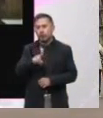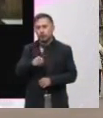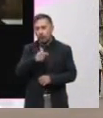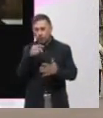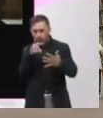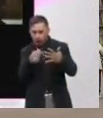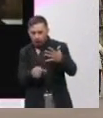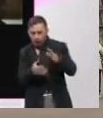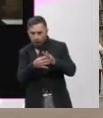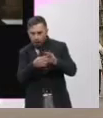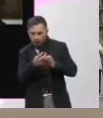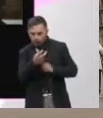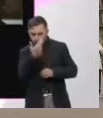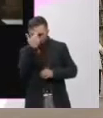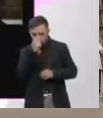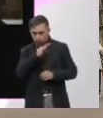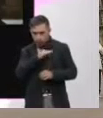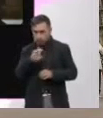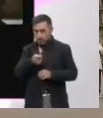con la vista que se propone.